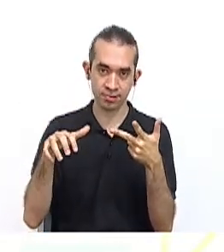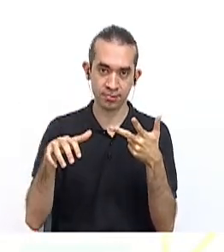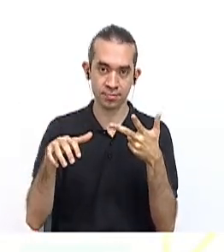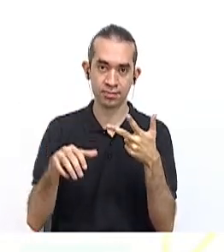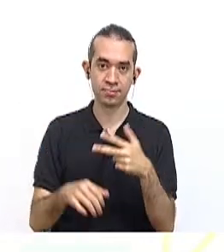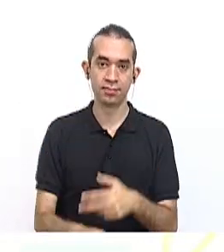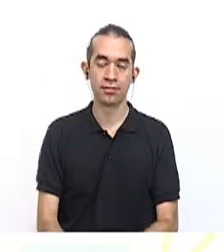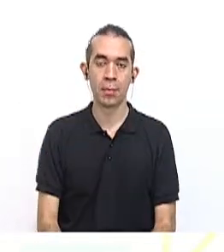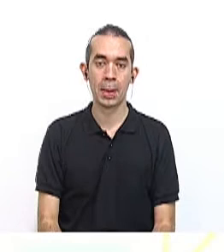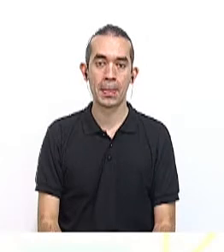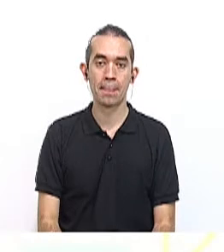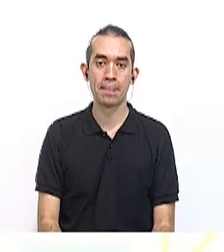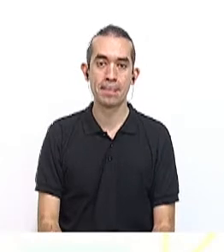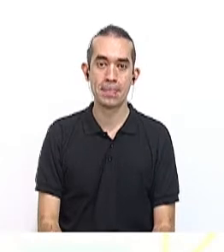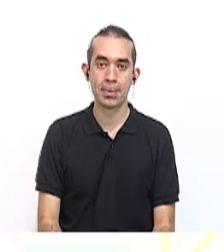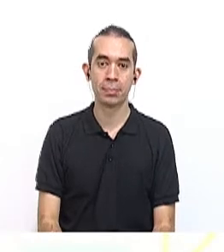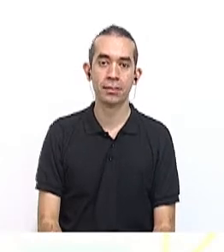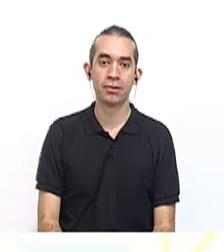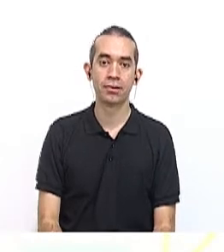realizar los cálculos.